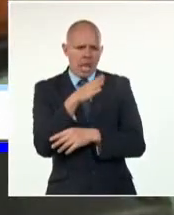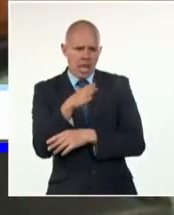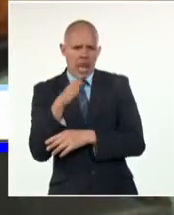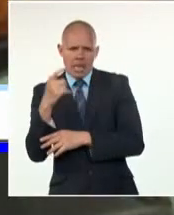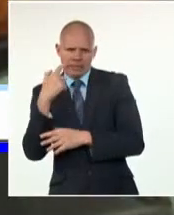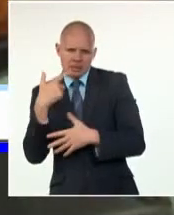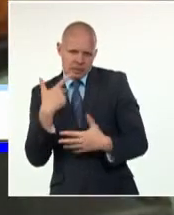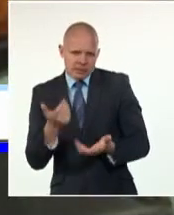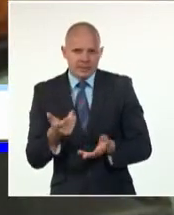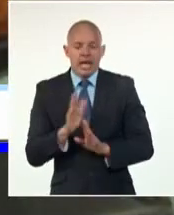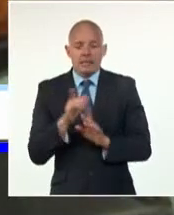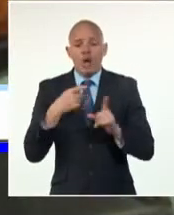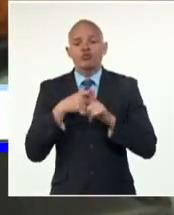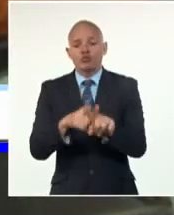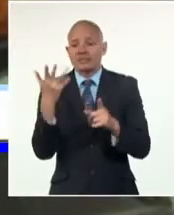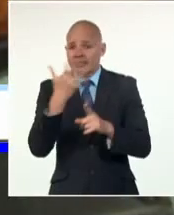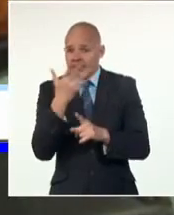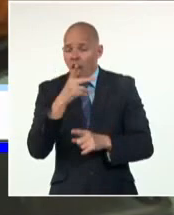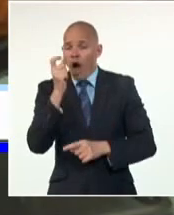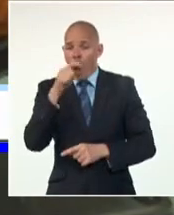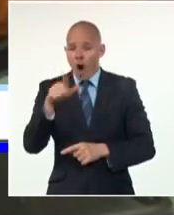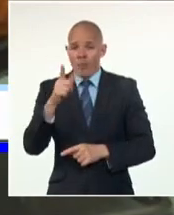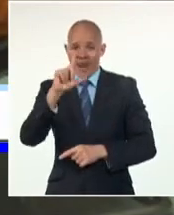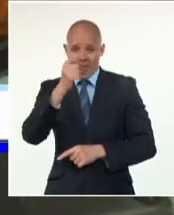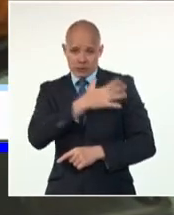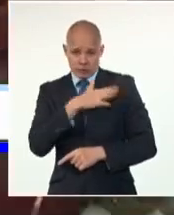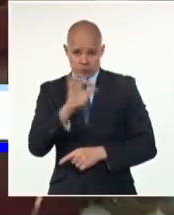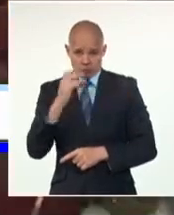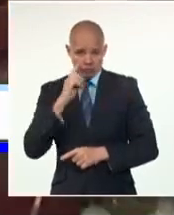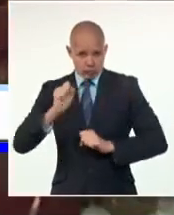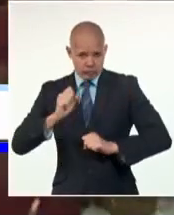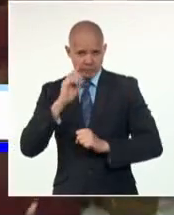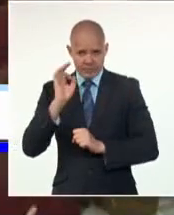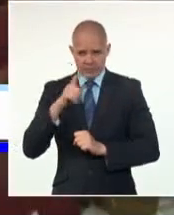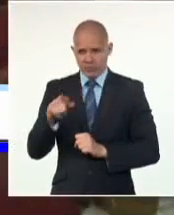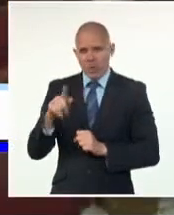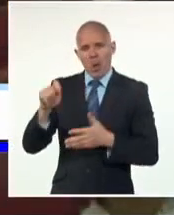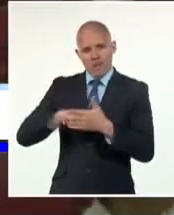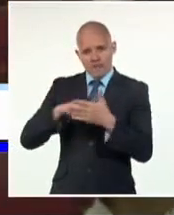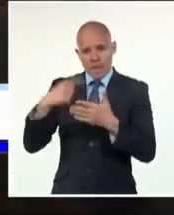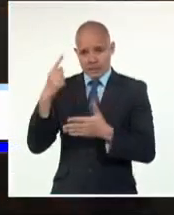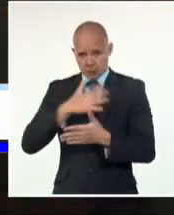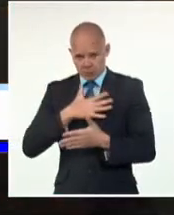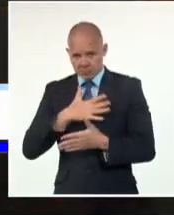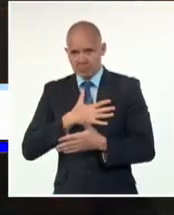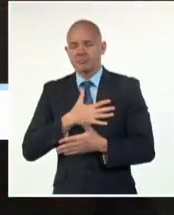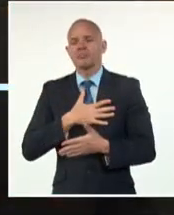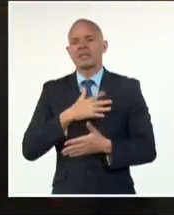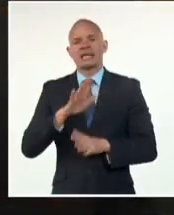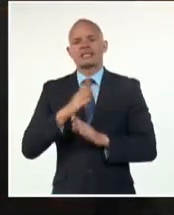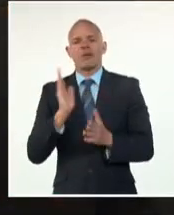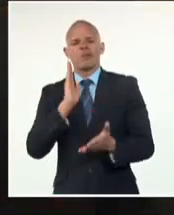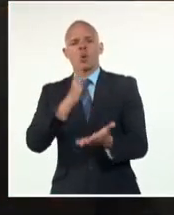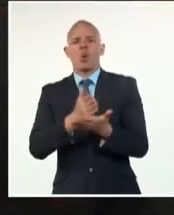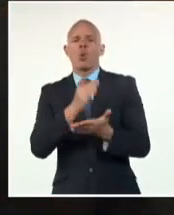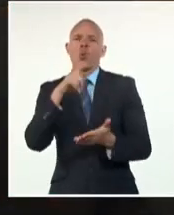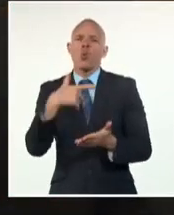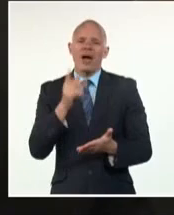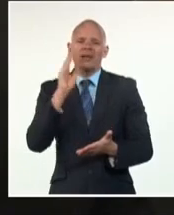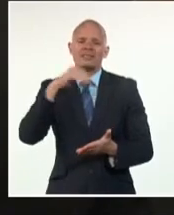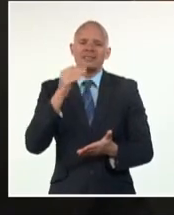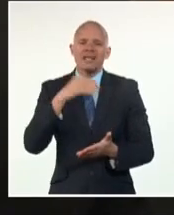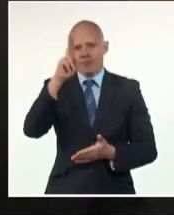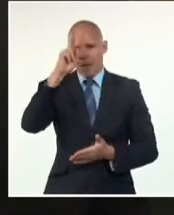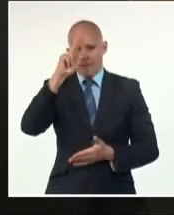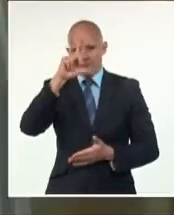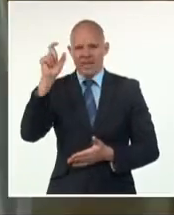periplo encabezado por Esteban Lazo Hernández, presidente del Parlamento cubano y también nominado por Arroyo, visitaron la Facultad de Ciencias Médicas Julio Trigo,